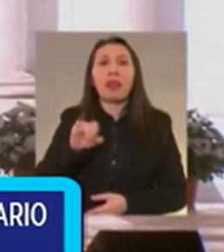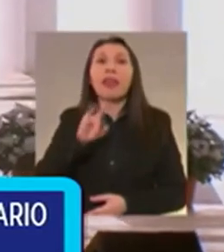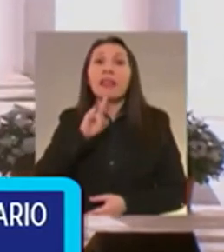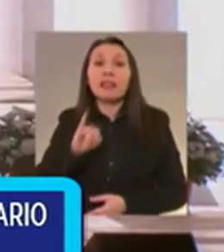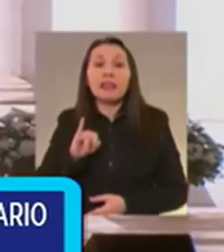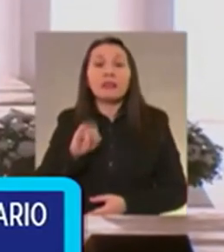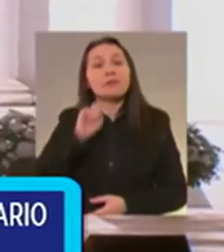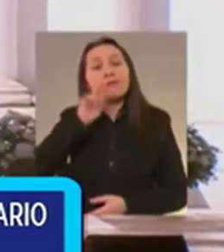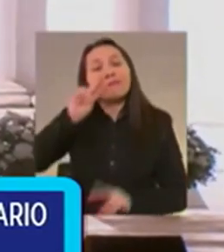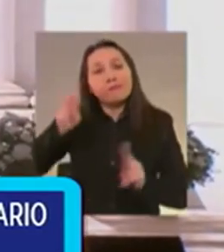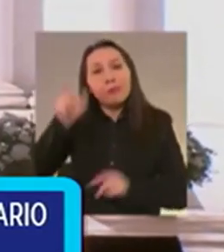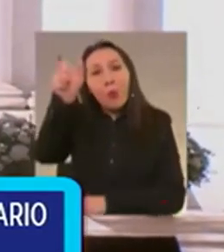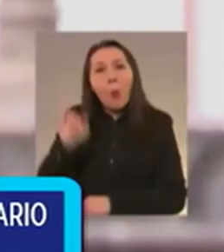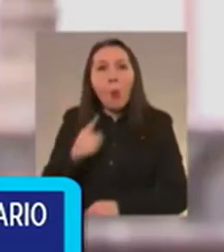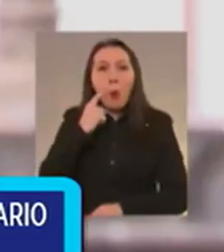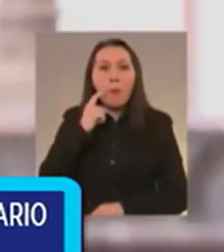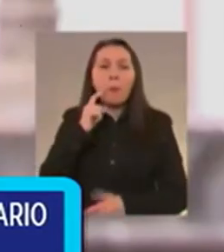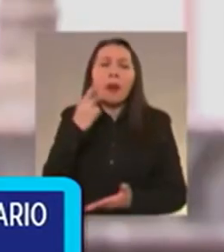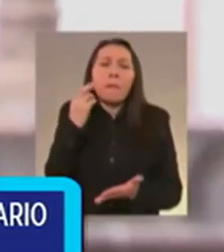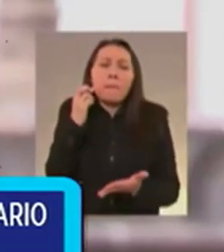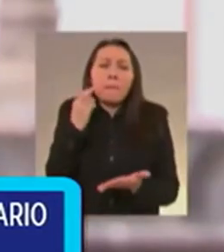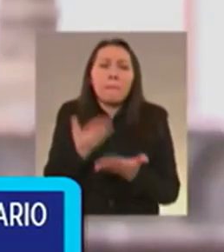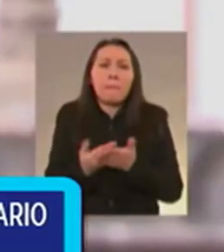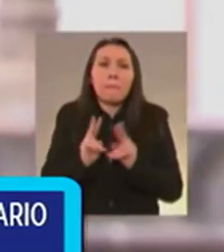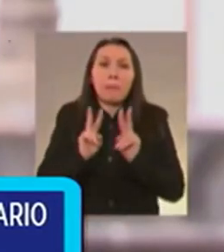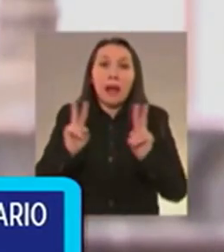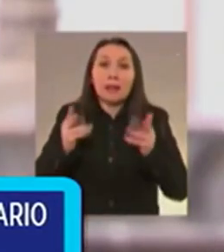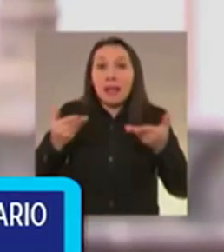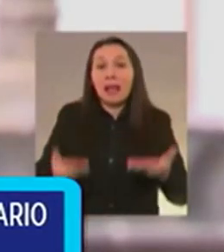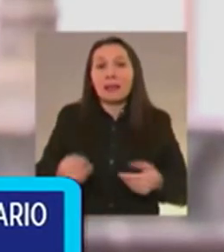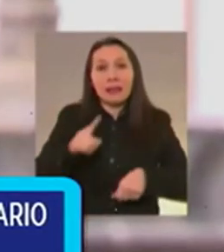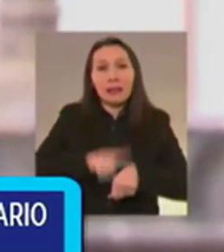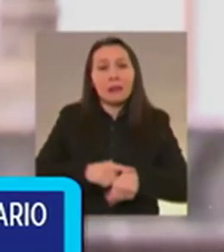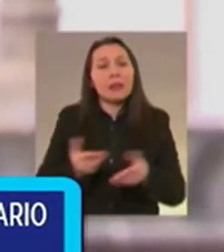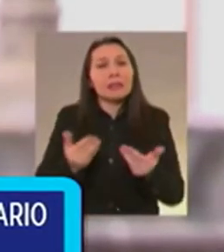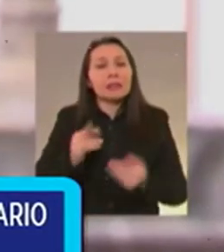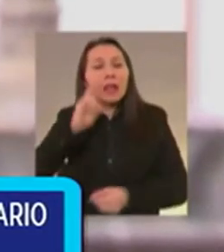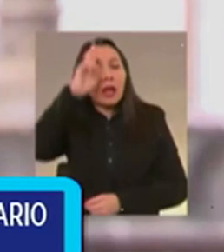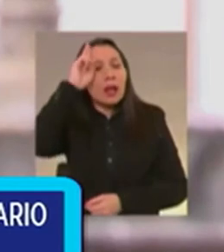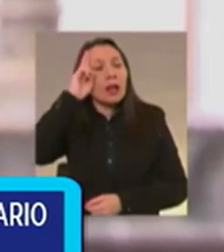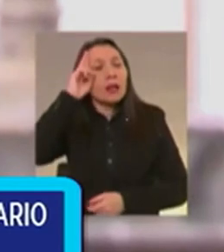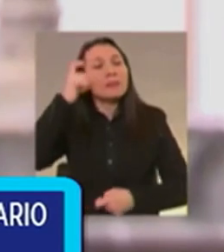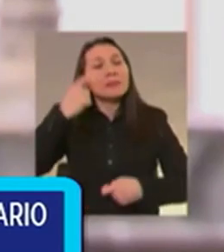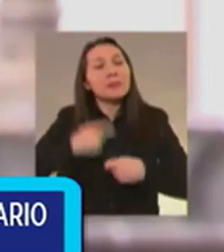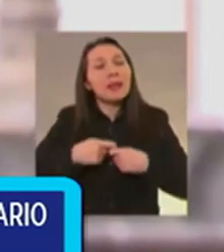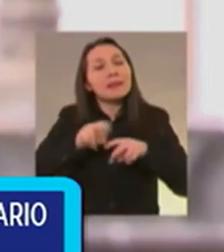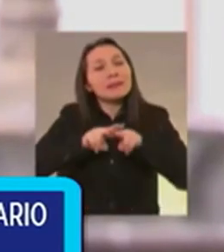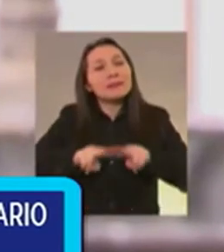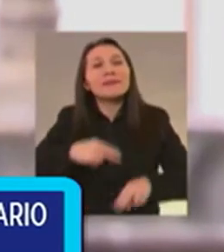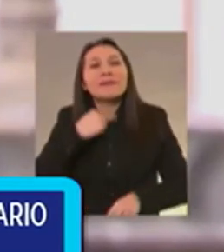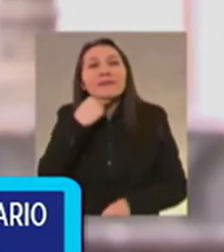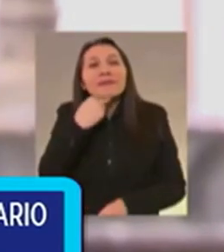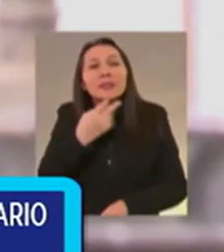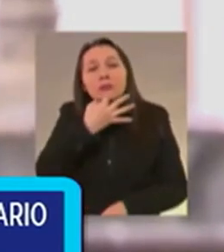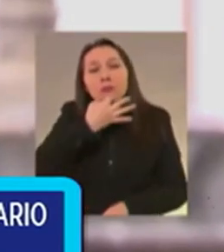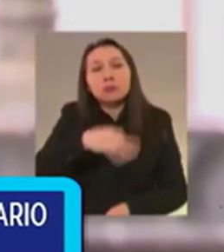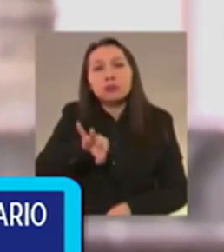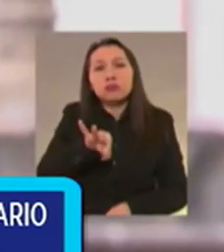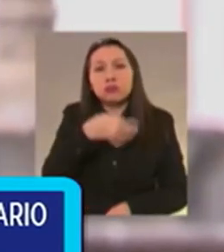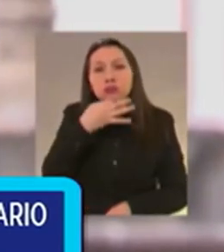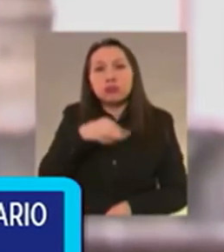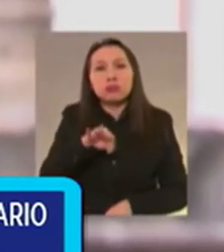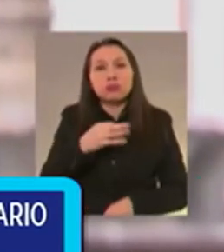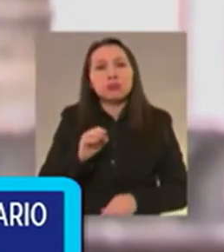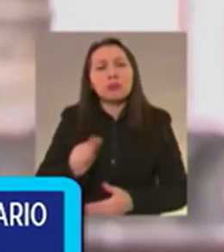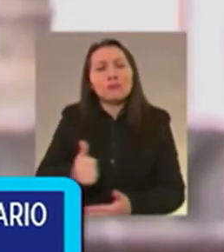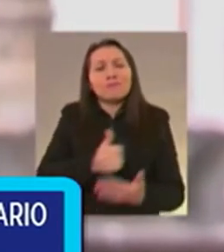de paz. En estos tiempos es necesario recordar el metal tranquilo de su voz, la lealtad a su